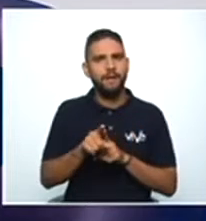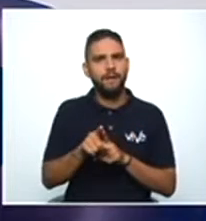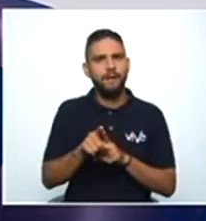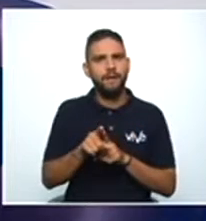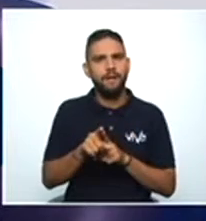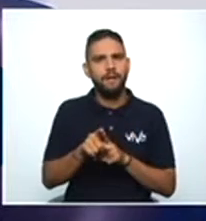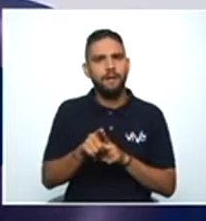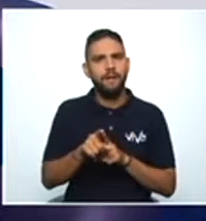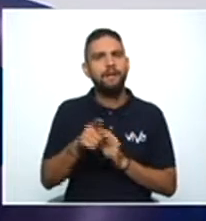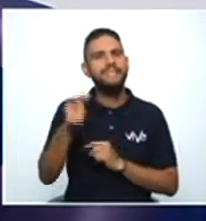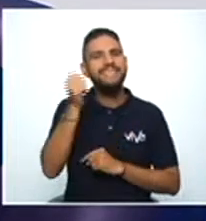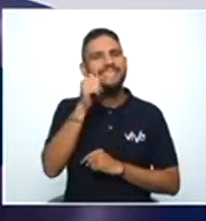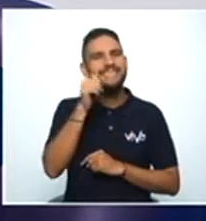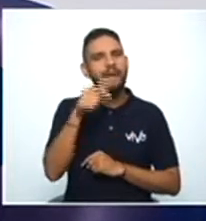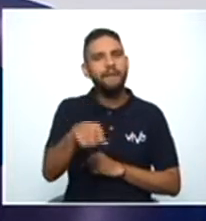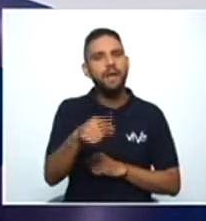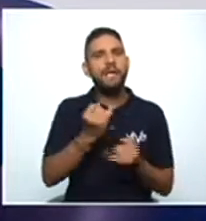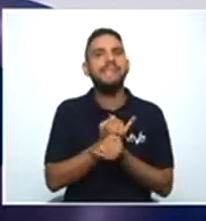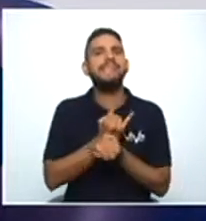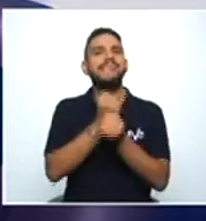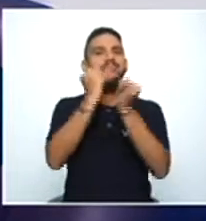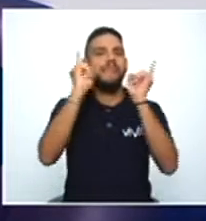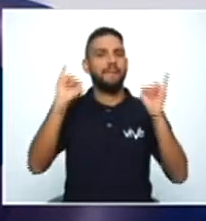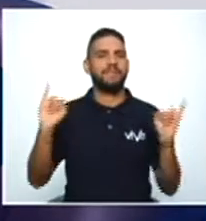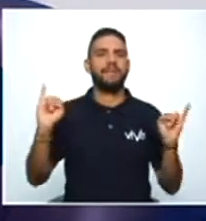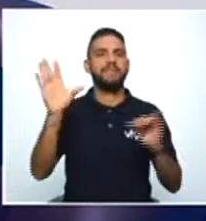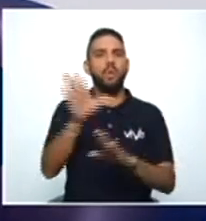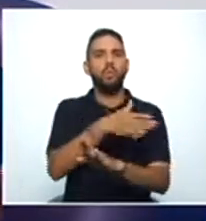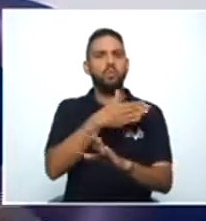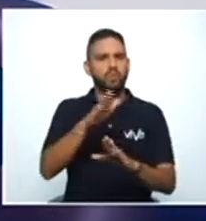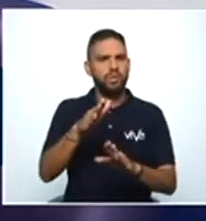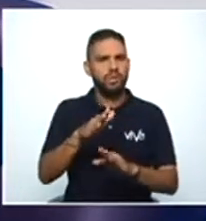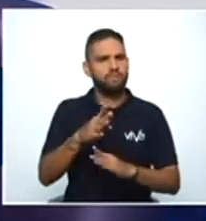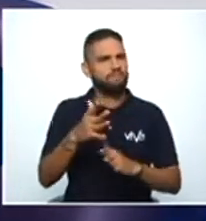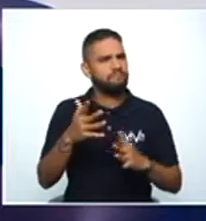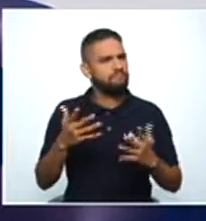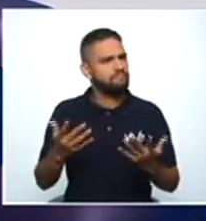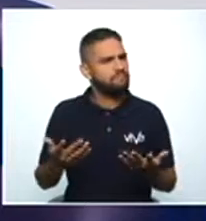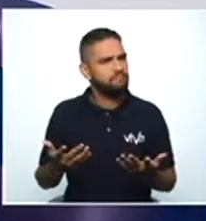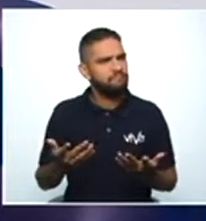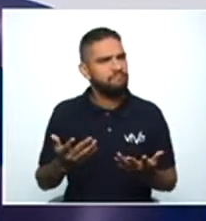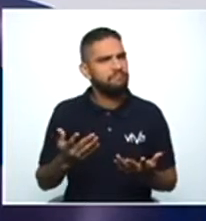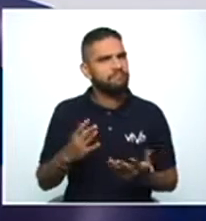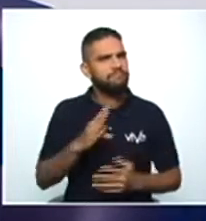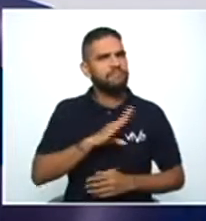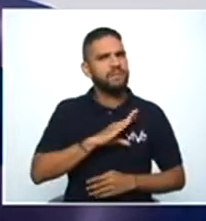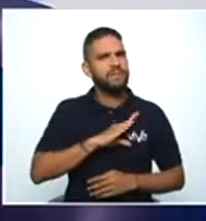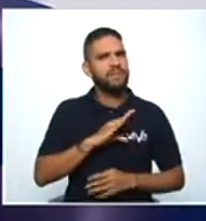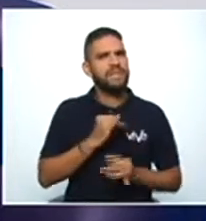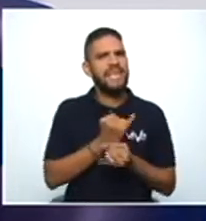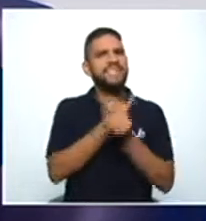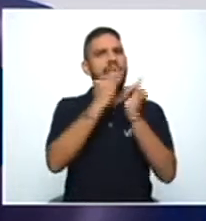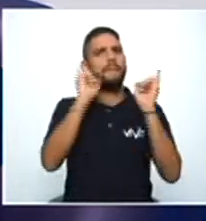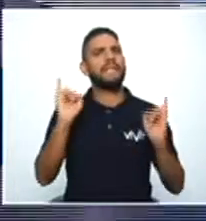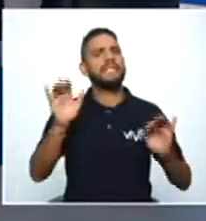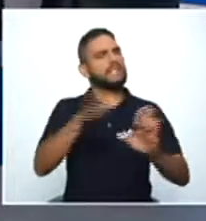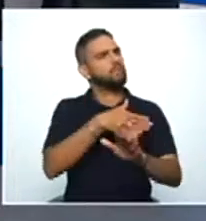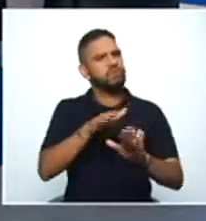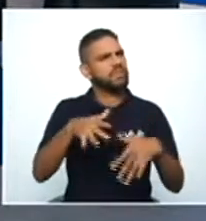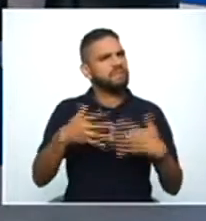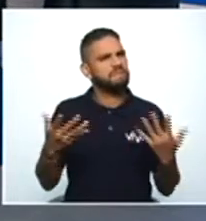este sábado soberanía sonora a que hacemos referencia cuando decimos soberanía